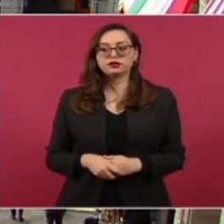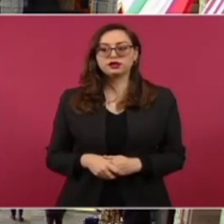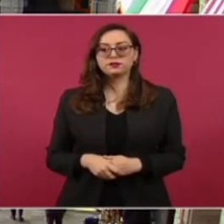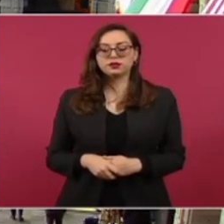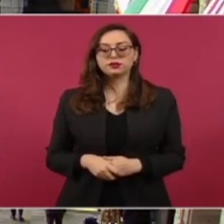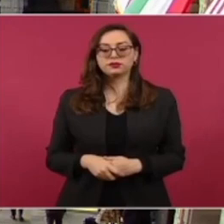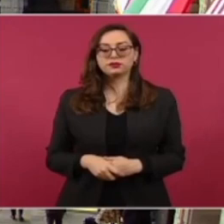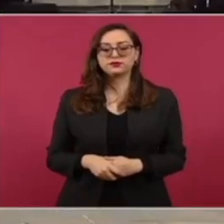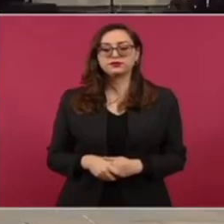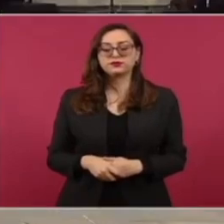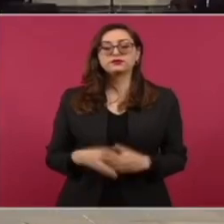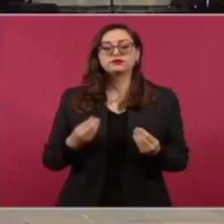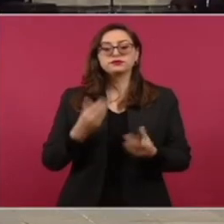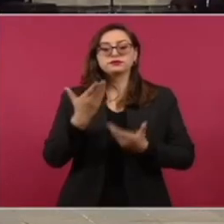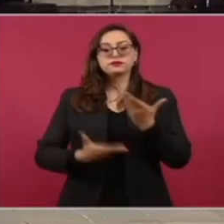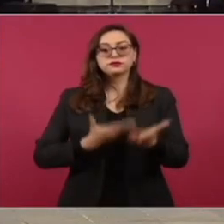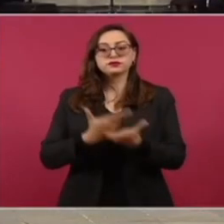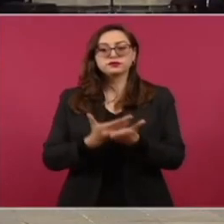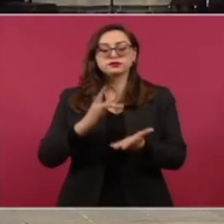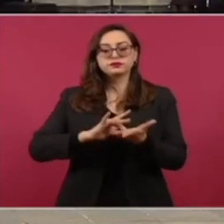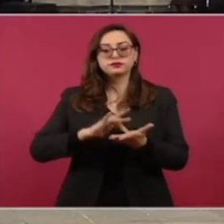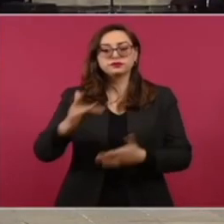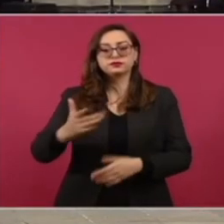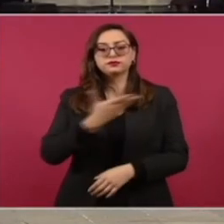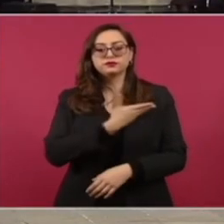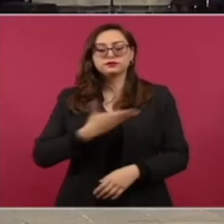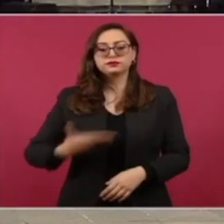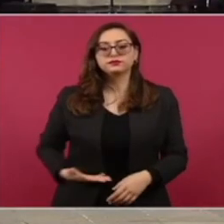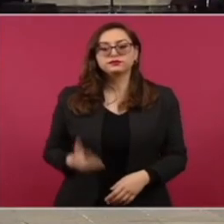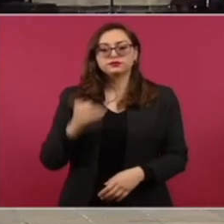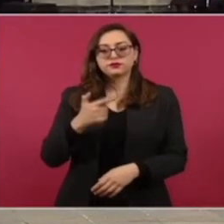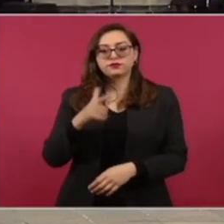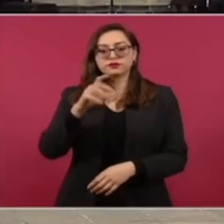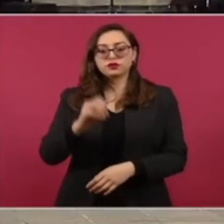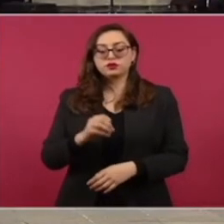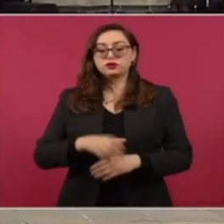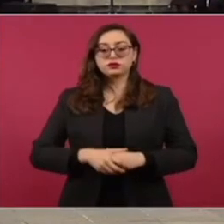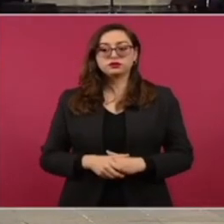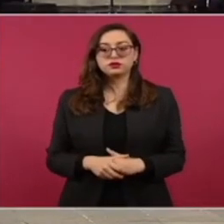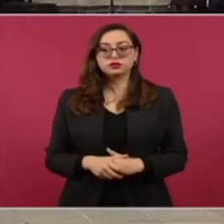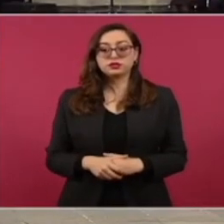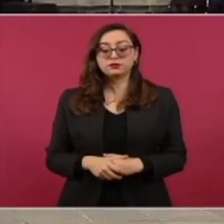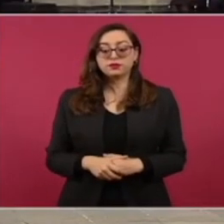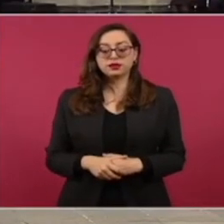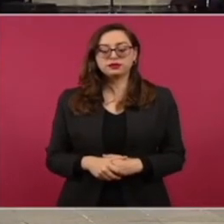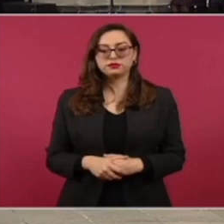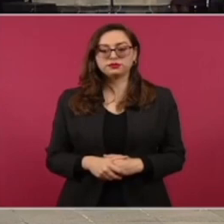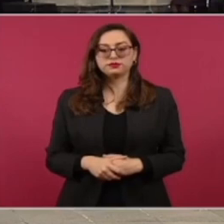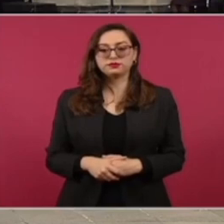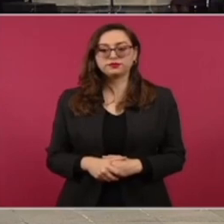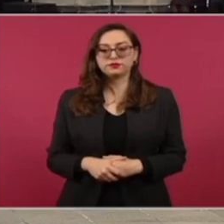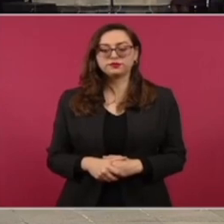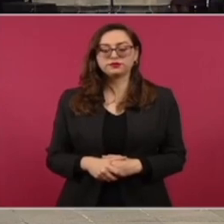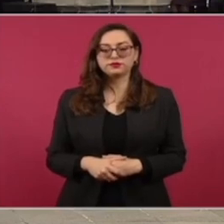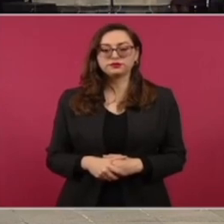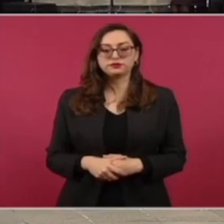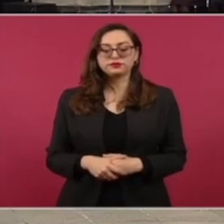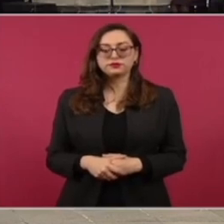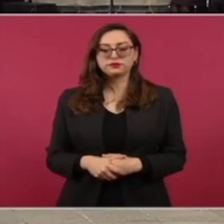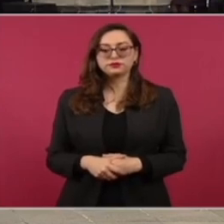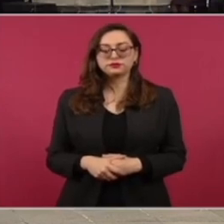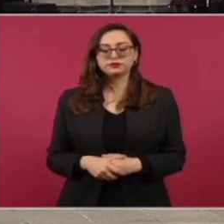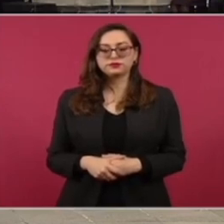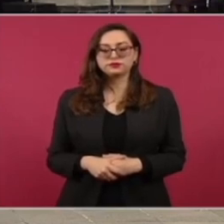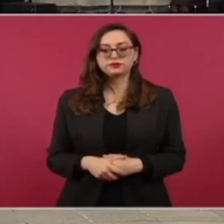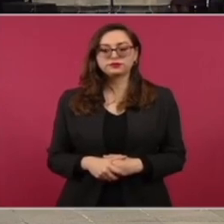Gracias Mexico por City. tenernos aquí, President recibirnos en Biden, la my Ciudad friend, de thank you for México. all your hard work Presidente and your Biden, amigo valuable mío, gracias insight por su in this labor meeting. y